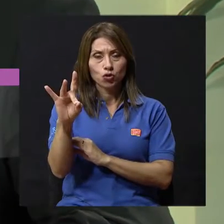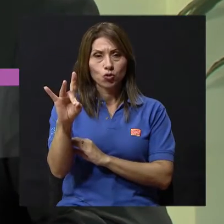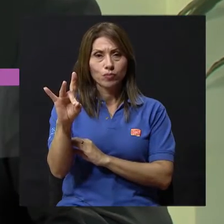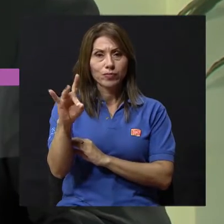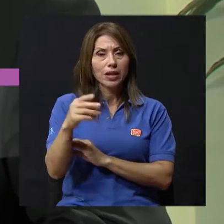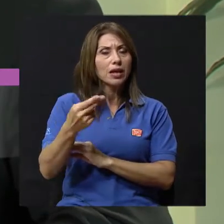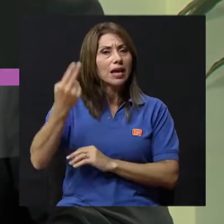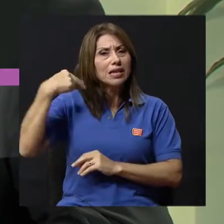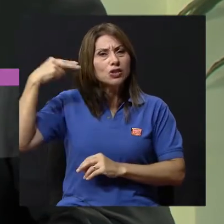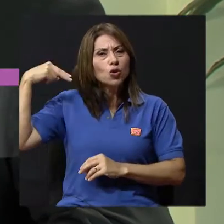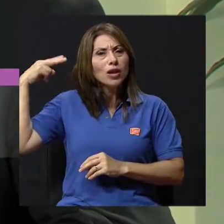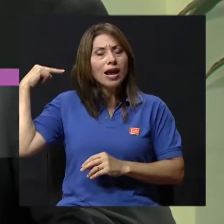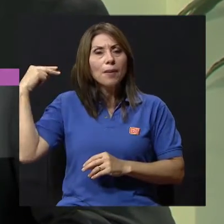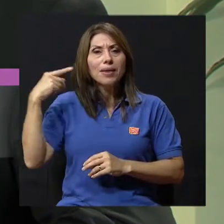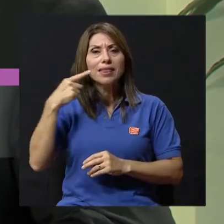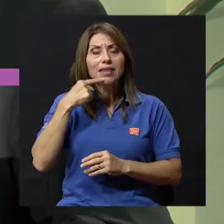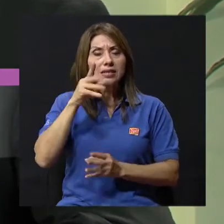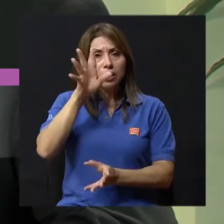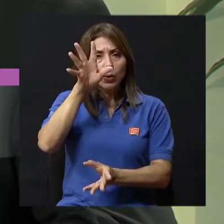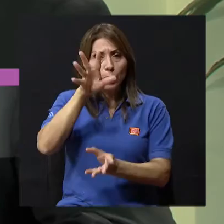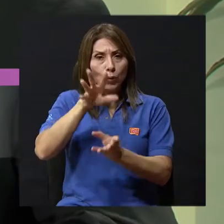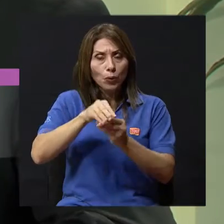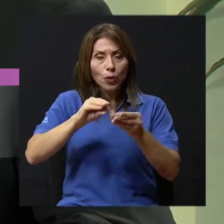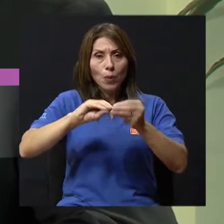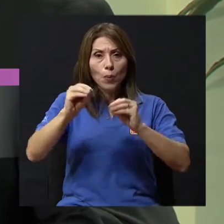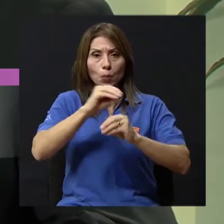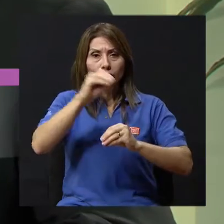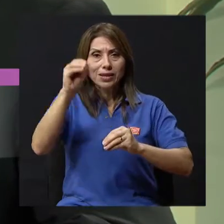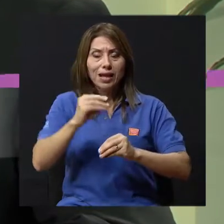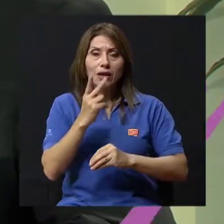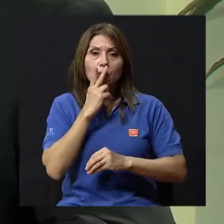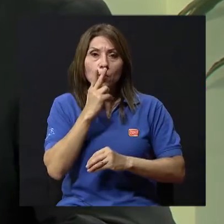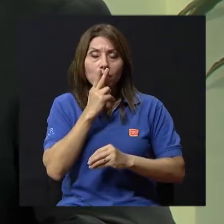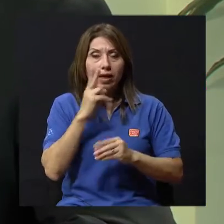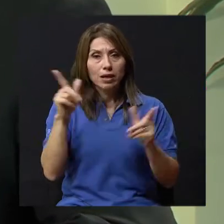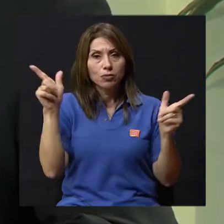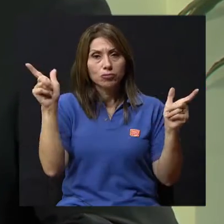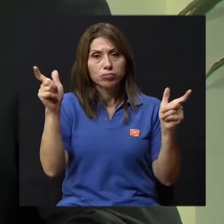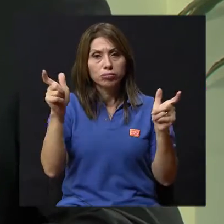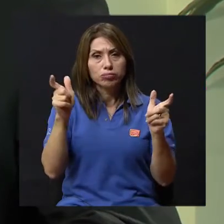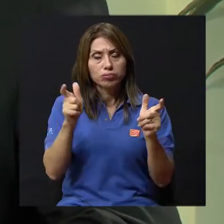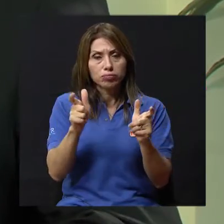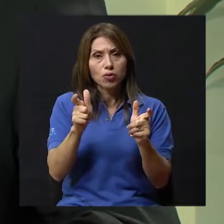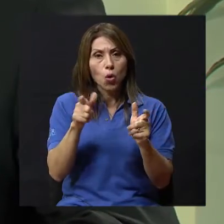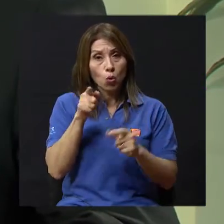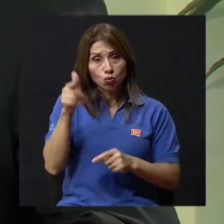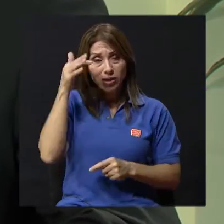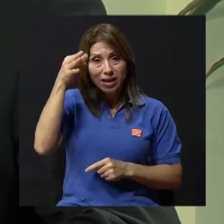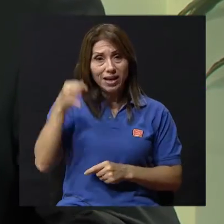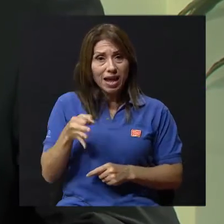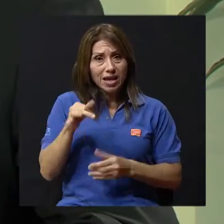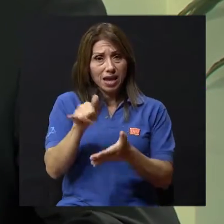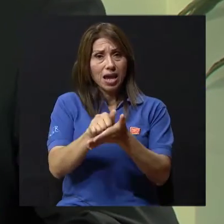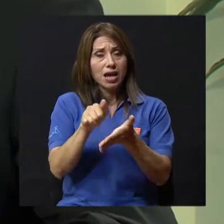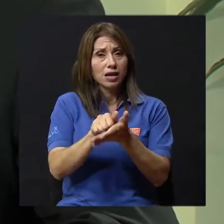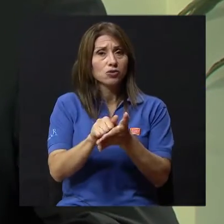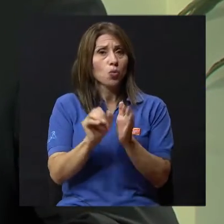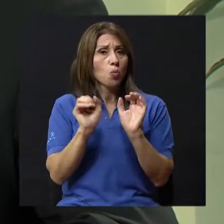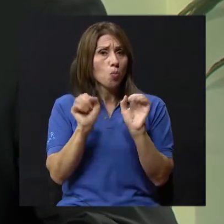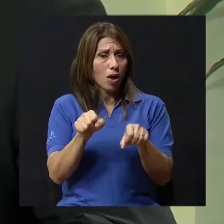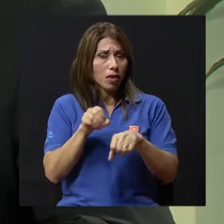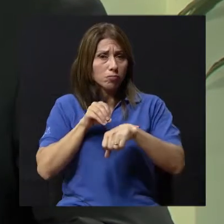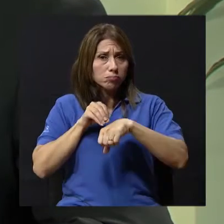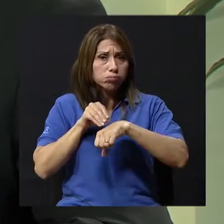que históricamente el número de fumadores ha venido en franca disminución. ¿Usted cree que eso va a tener